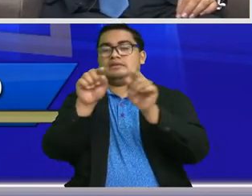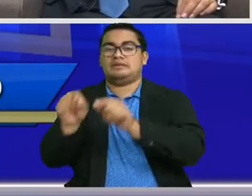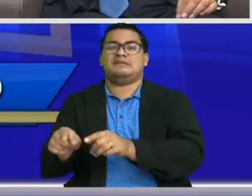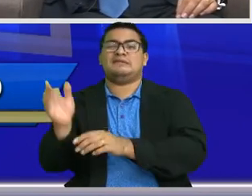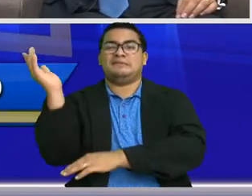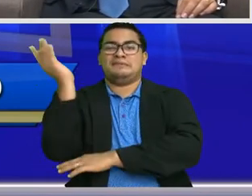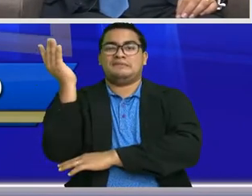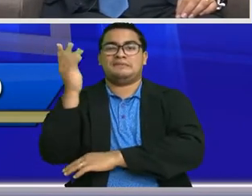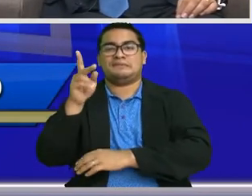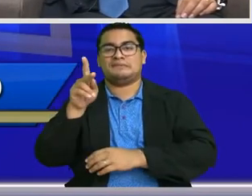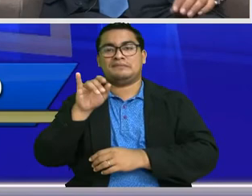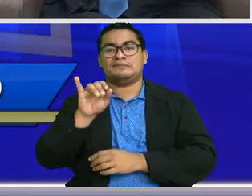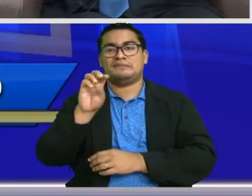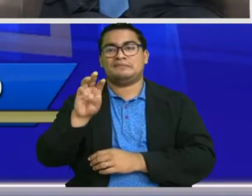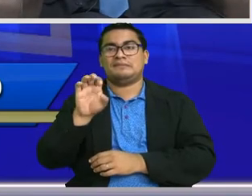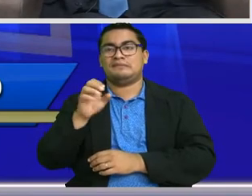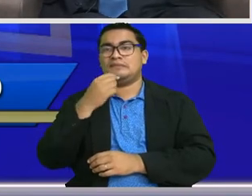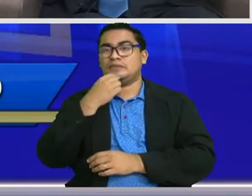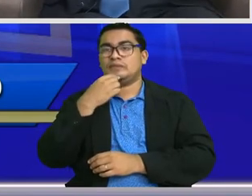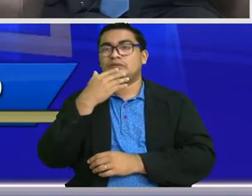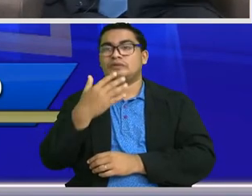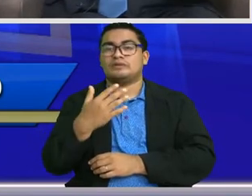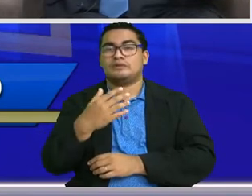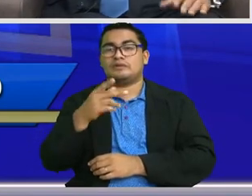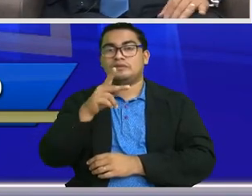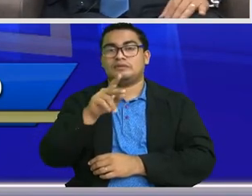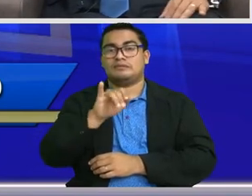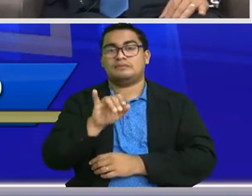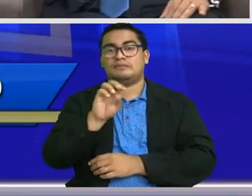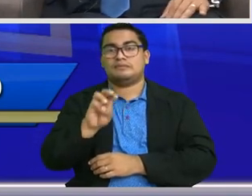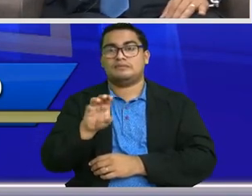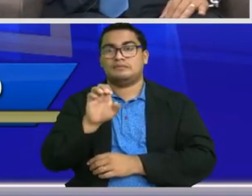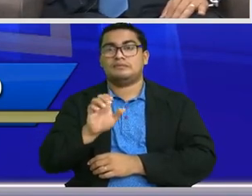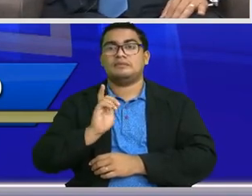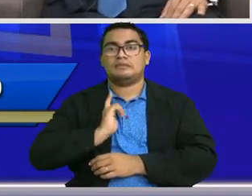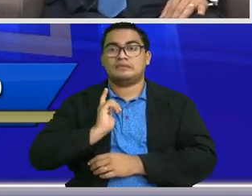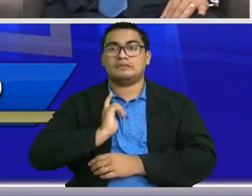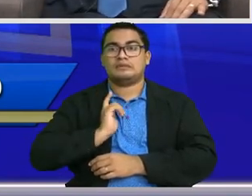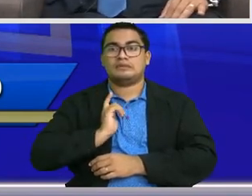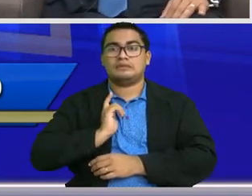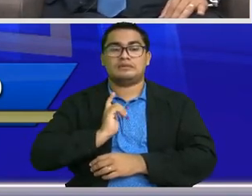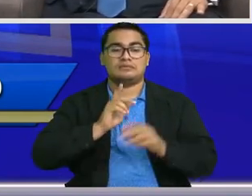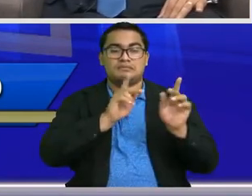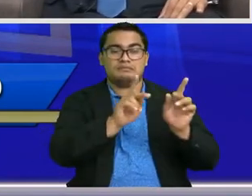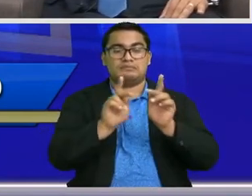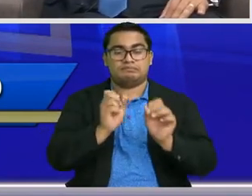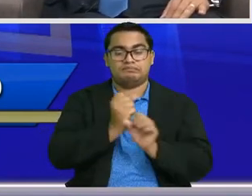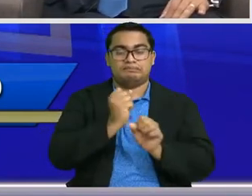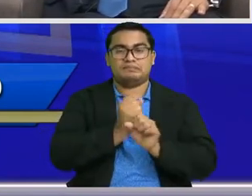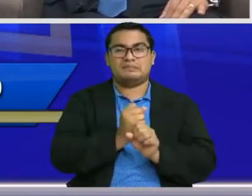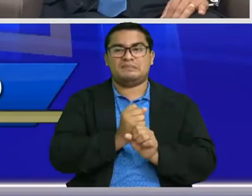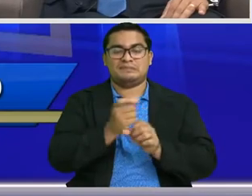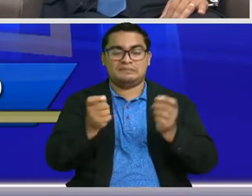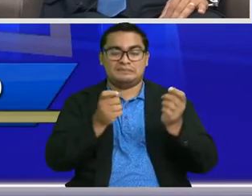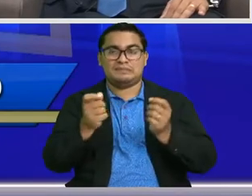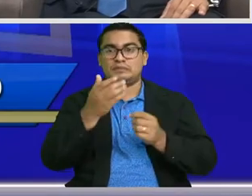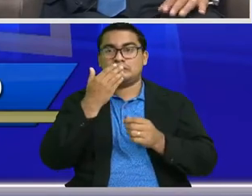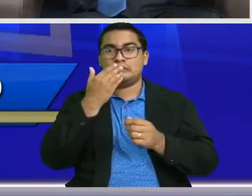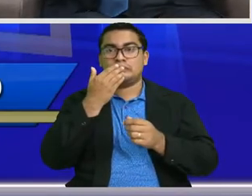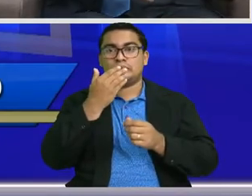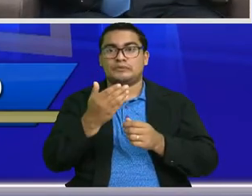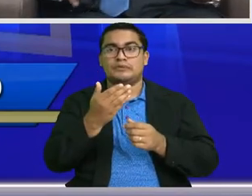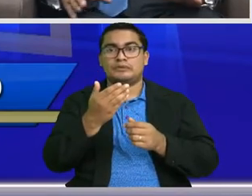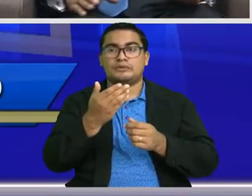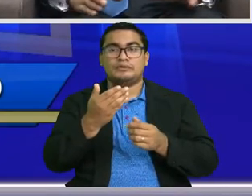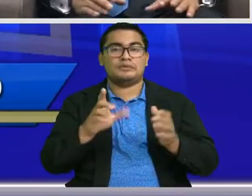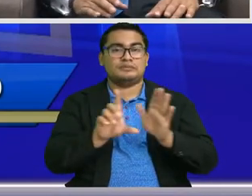Expo Pyme. Porque una pyme, según la ley, es aquella que está formalizada, que tiene una cantidad de empleados, claro, está regularizado, está gozando de los beneficios y